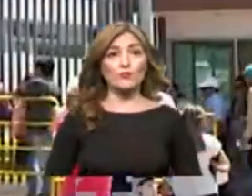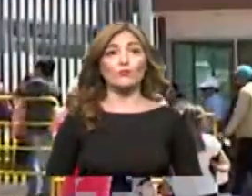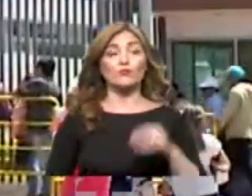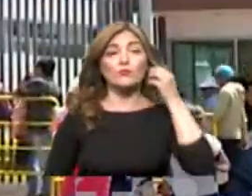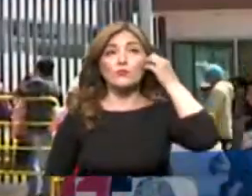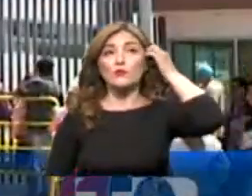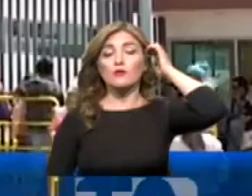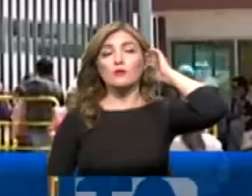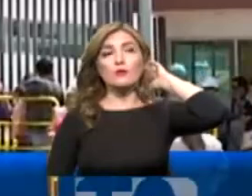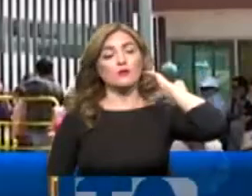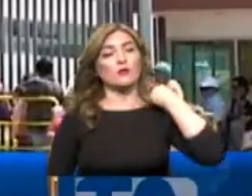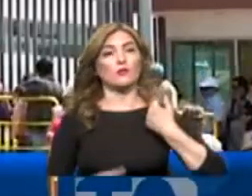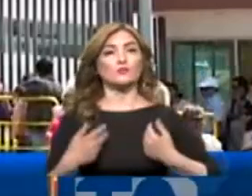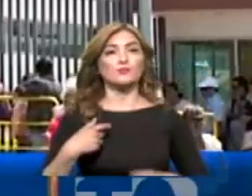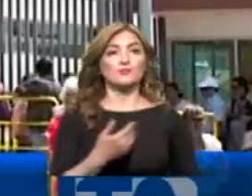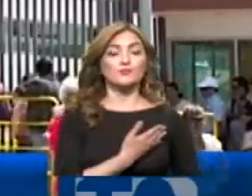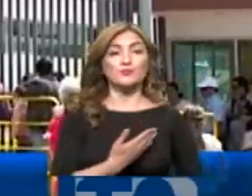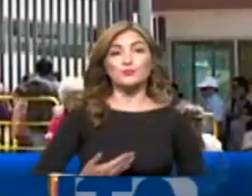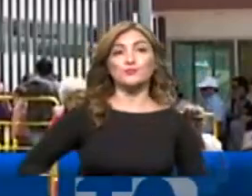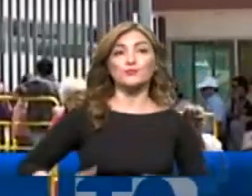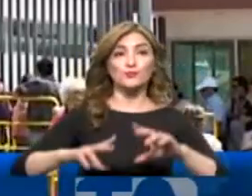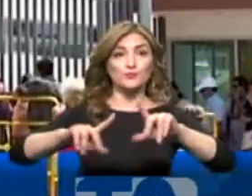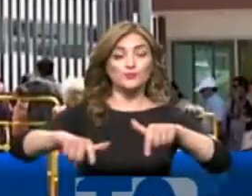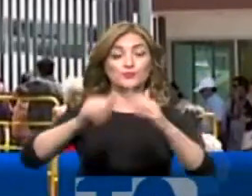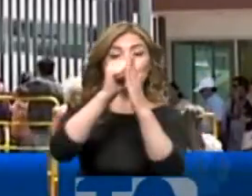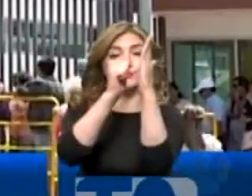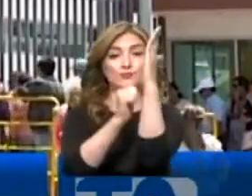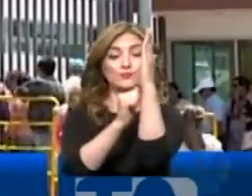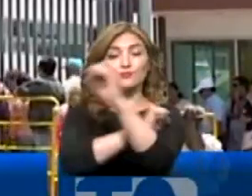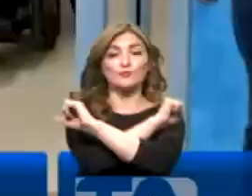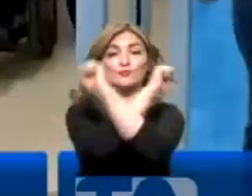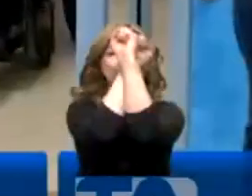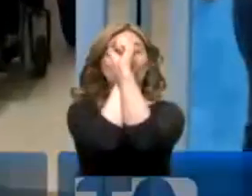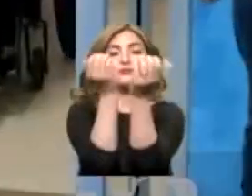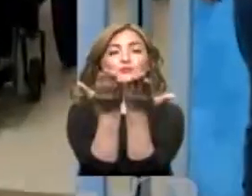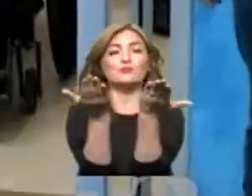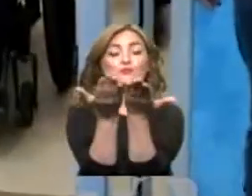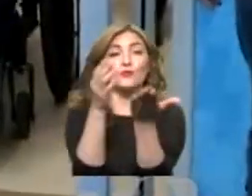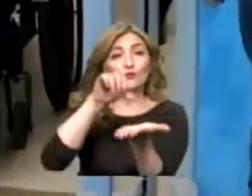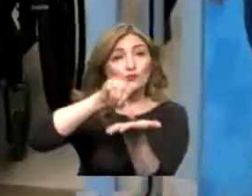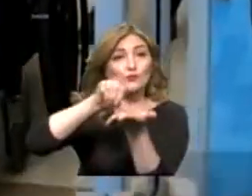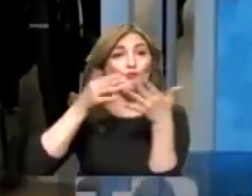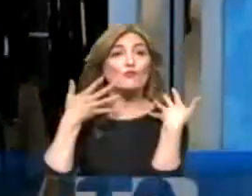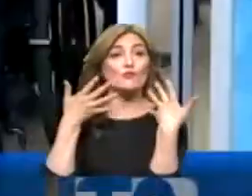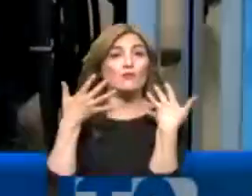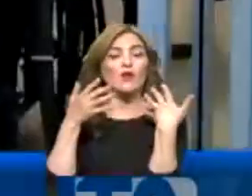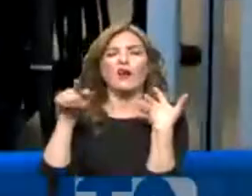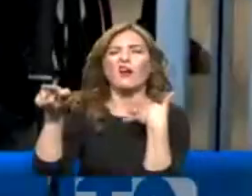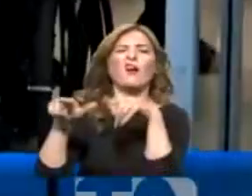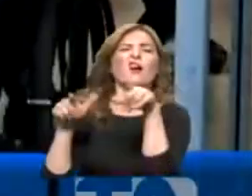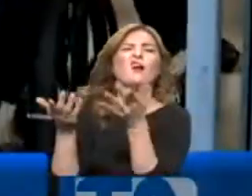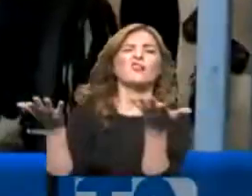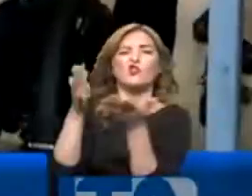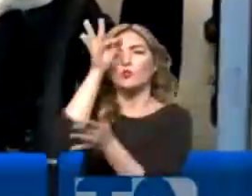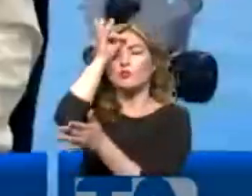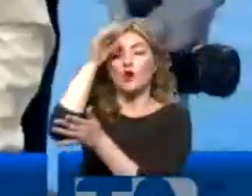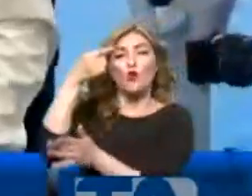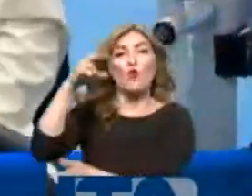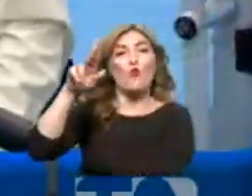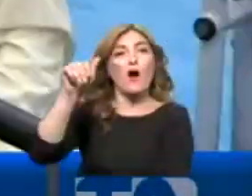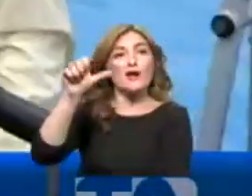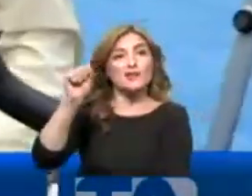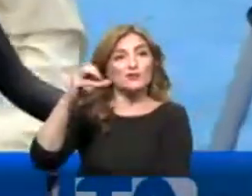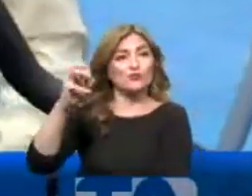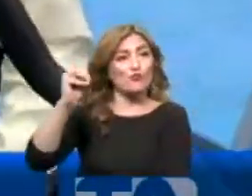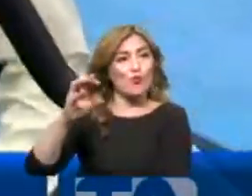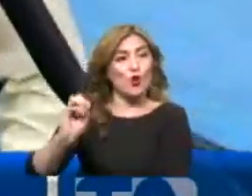El presidente de la República, Lenín Moreno, cumplió agenda esta mañana en Guayaquil. Aquí visitó el Hospital General Guasmo Sur. Durante